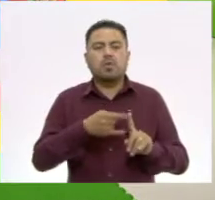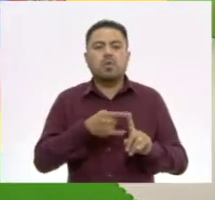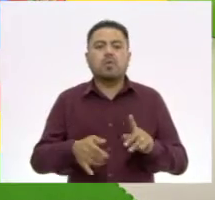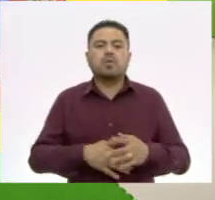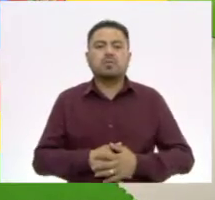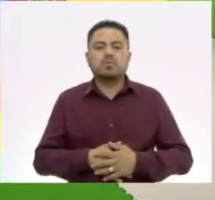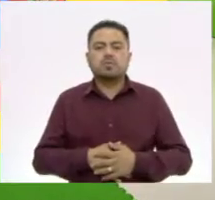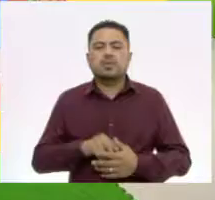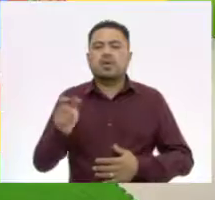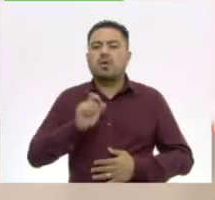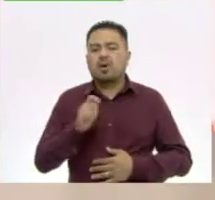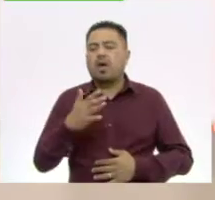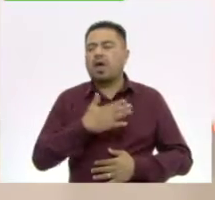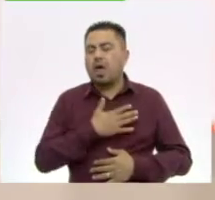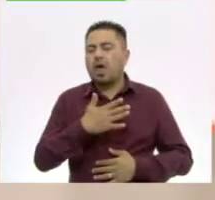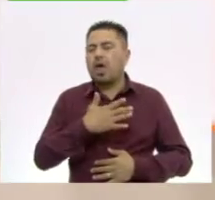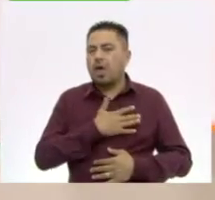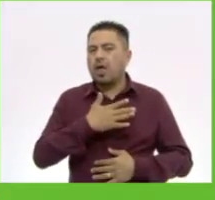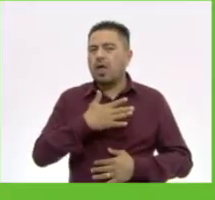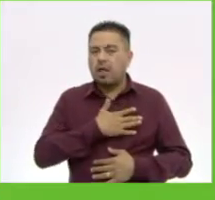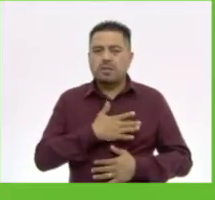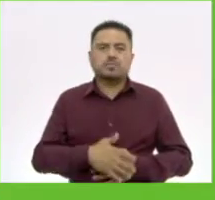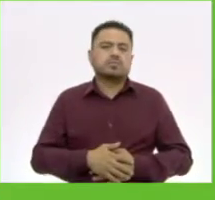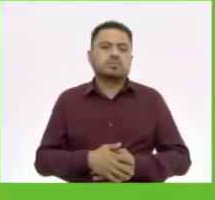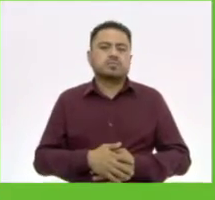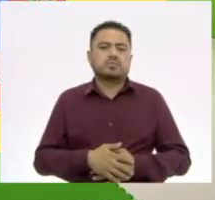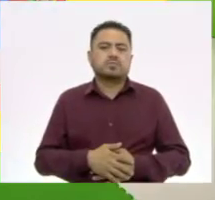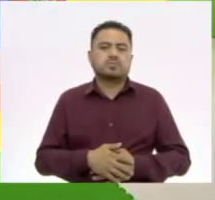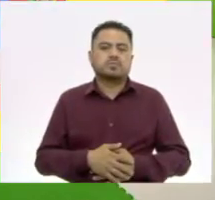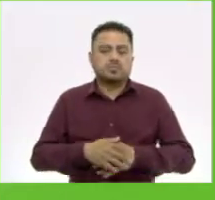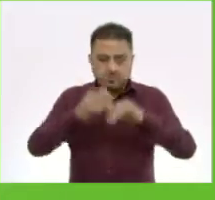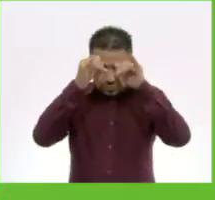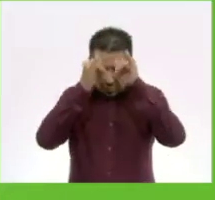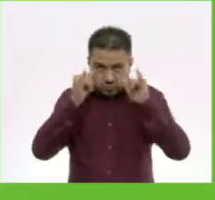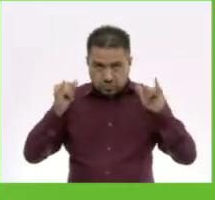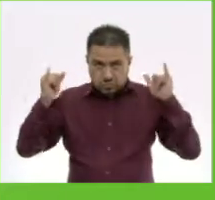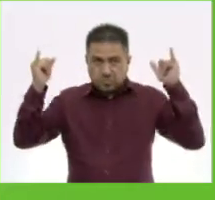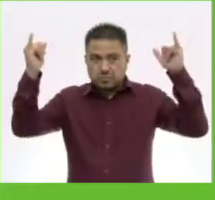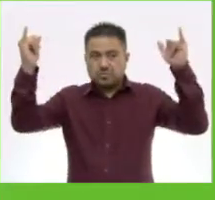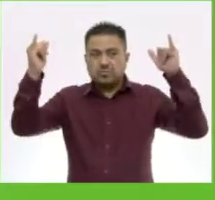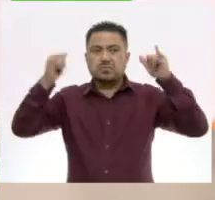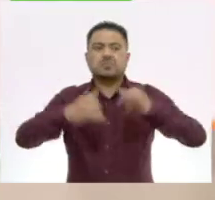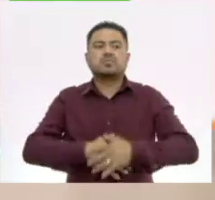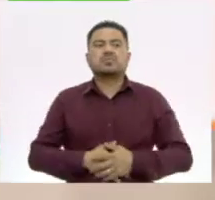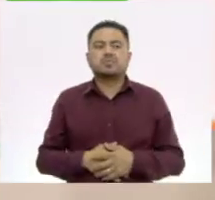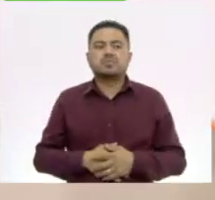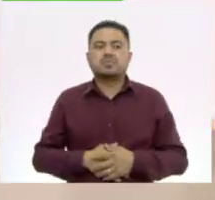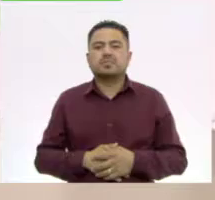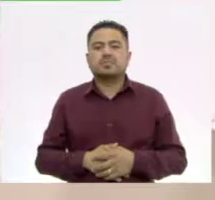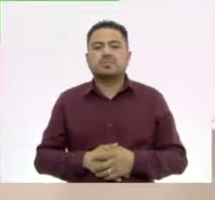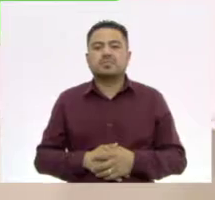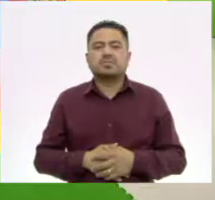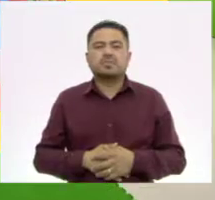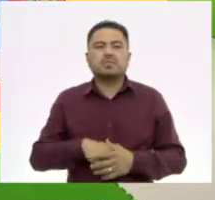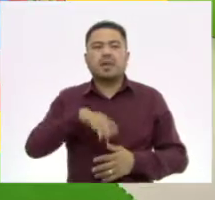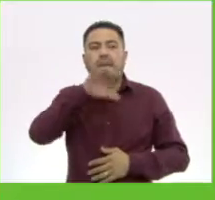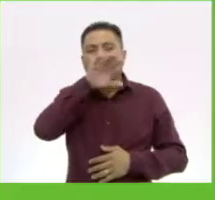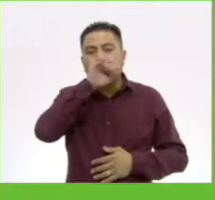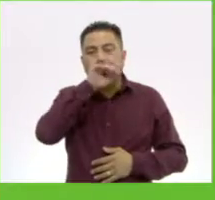cuando te este río sabes un diamante un